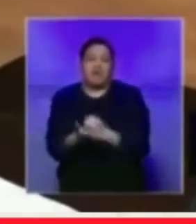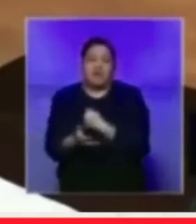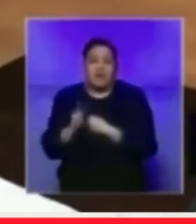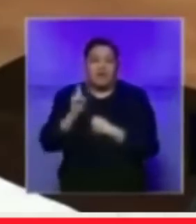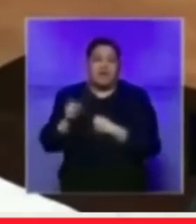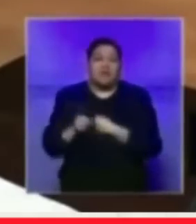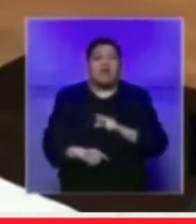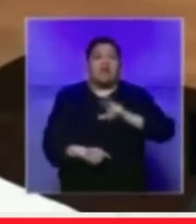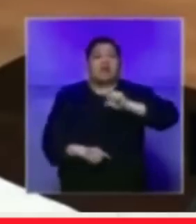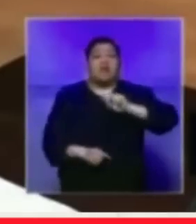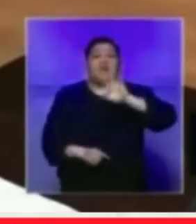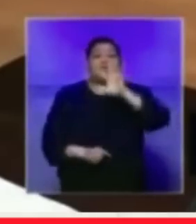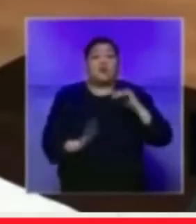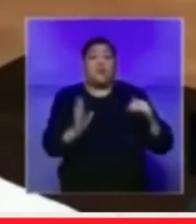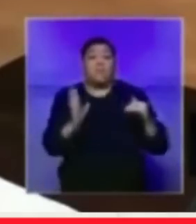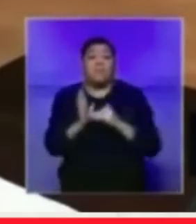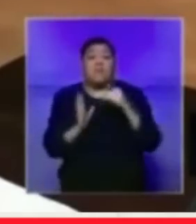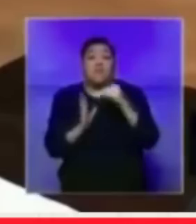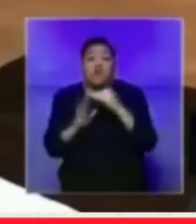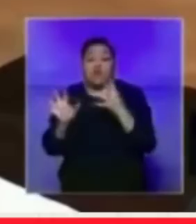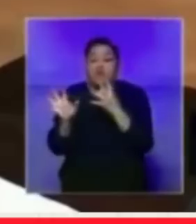recibió